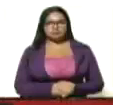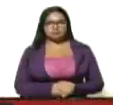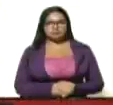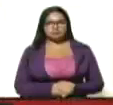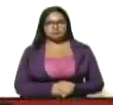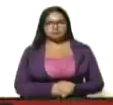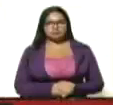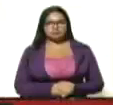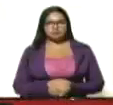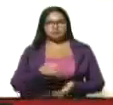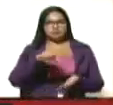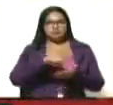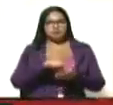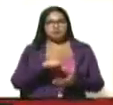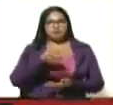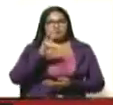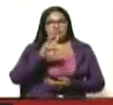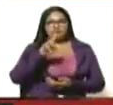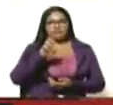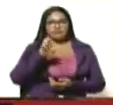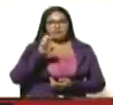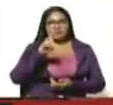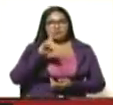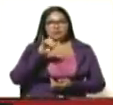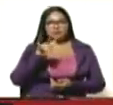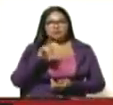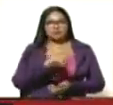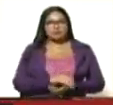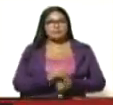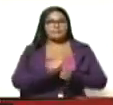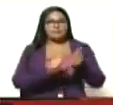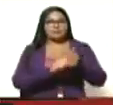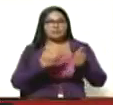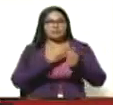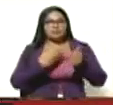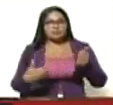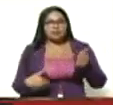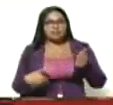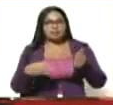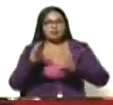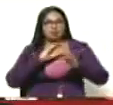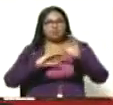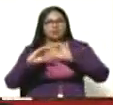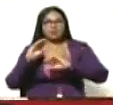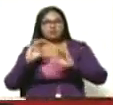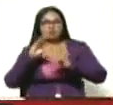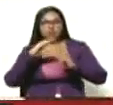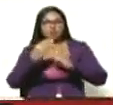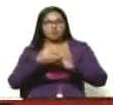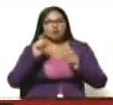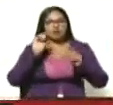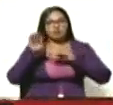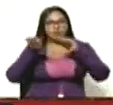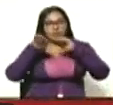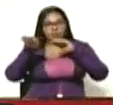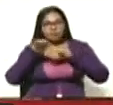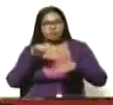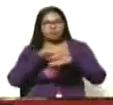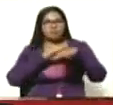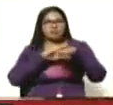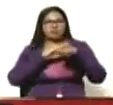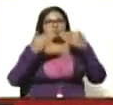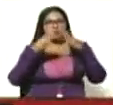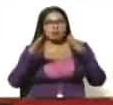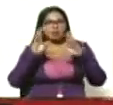Palabras del ciudadano Freddy Nazaret Ñáñez, vicepresidente sectorial de Comunicación, Cultura y Turismo y ministro del Poder Popular